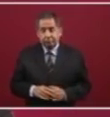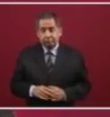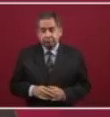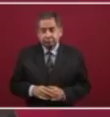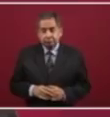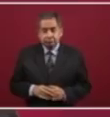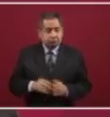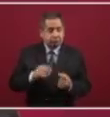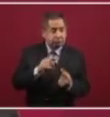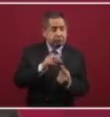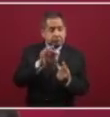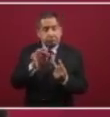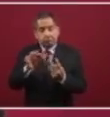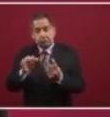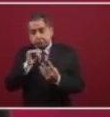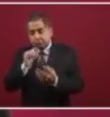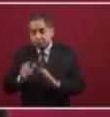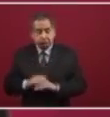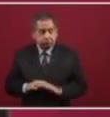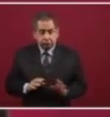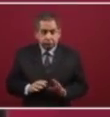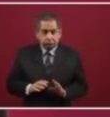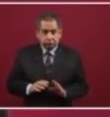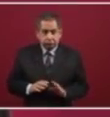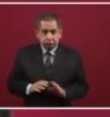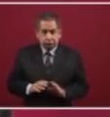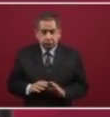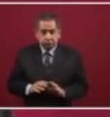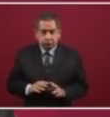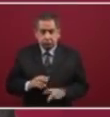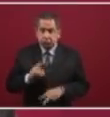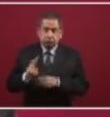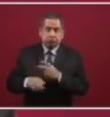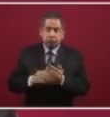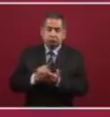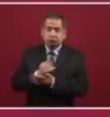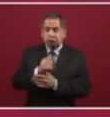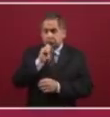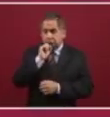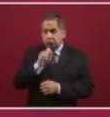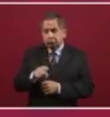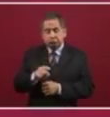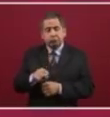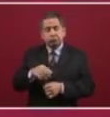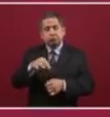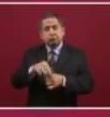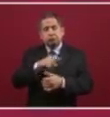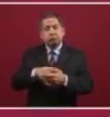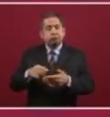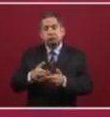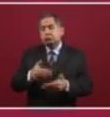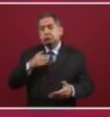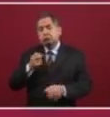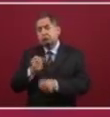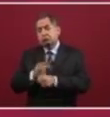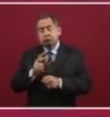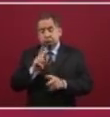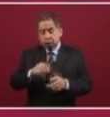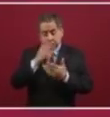como opción, pues entonces sí, a lo mejor el proceso electoral empieza antes, ¿no? O sea, no